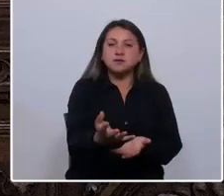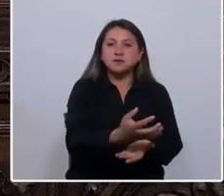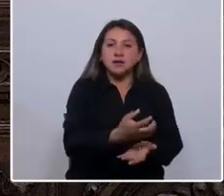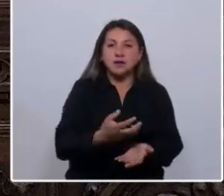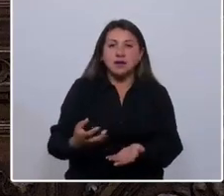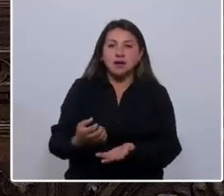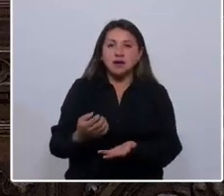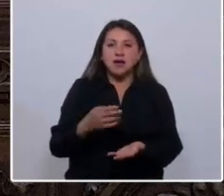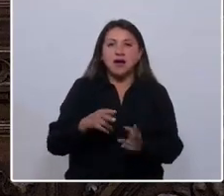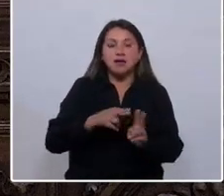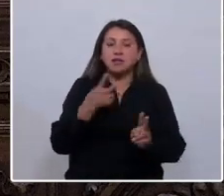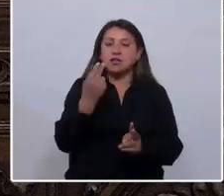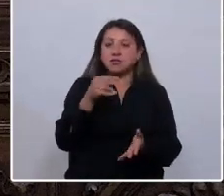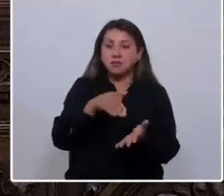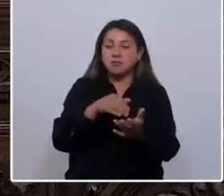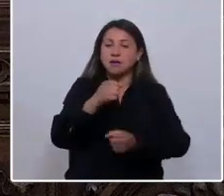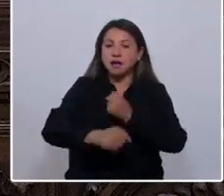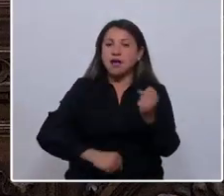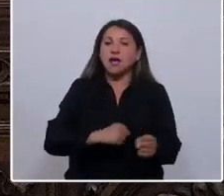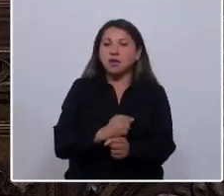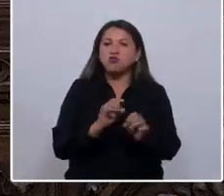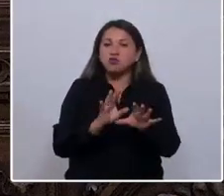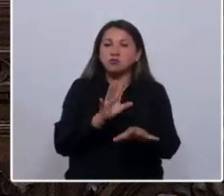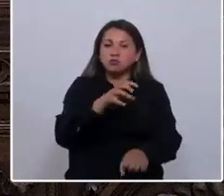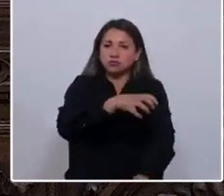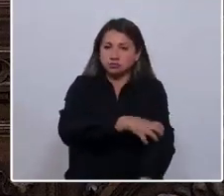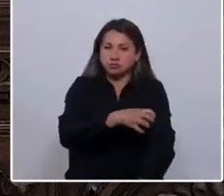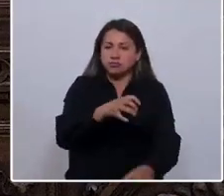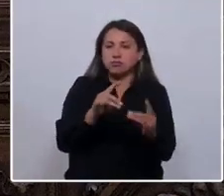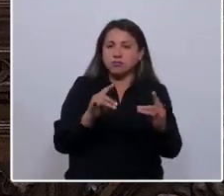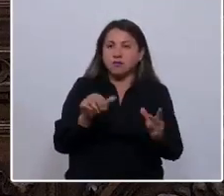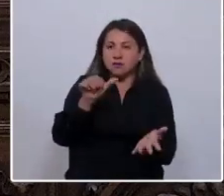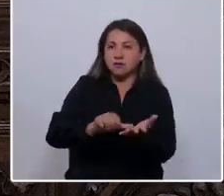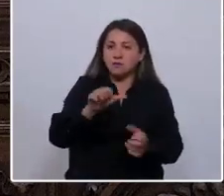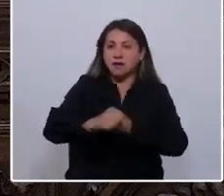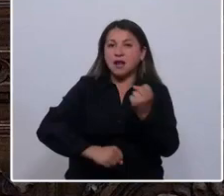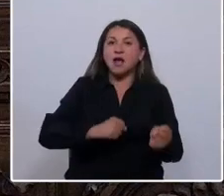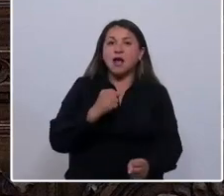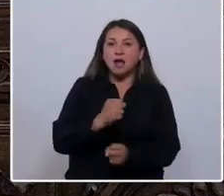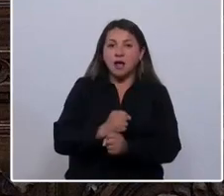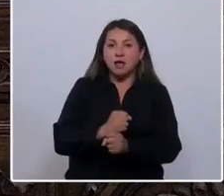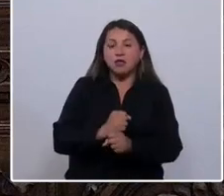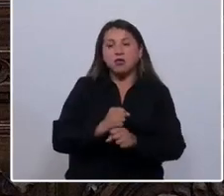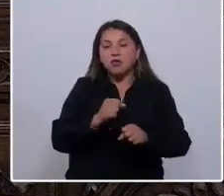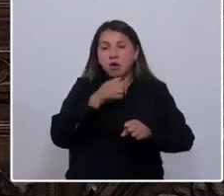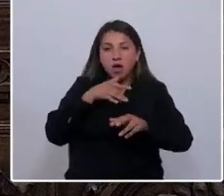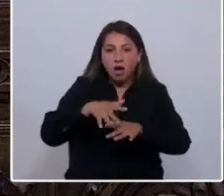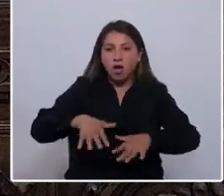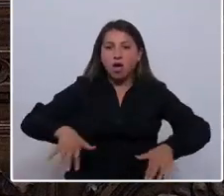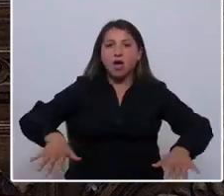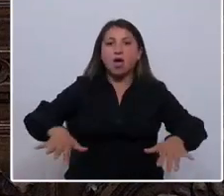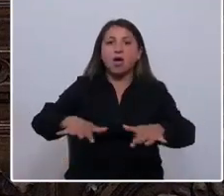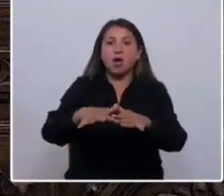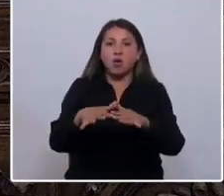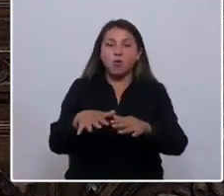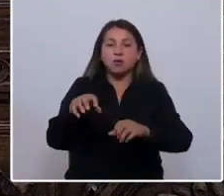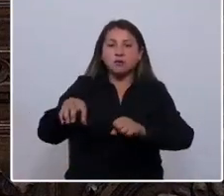hace 12.000 años en sus tierras continentales, y hace 6.000 años en los canales e islas de nuestro inmenso